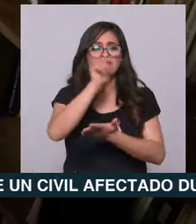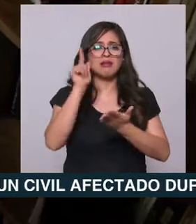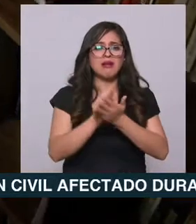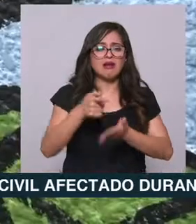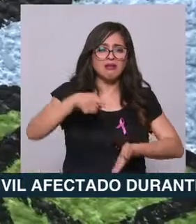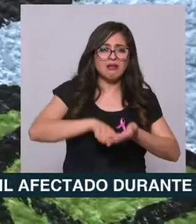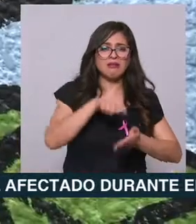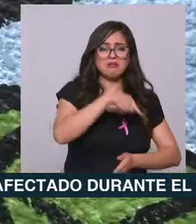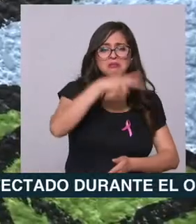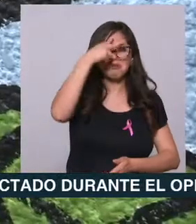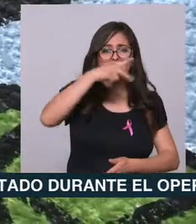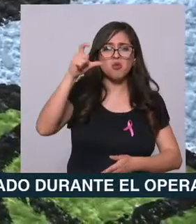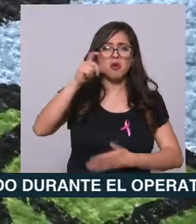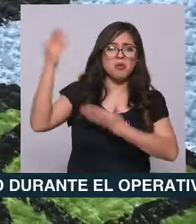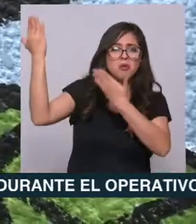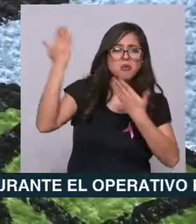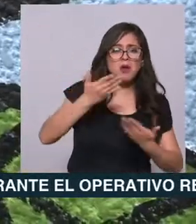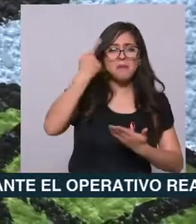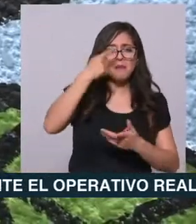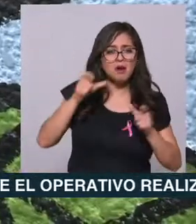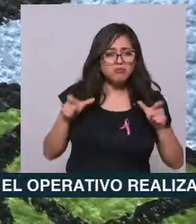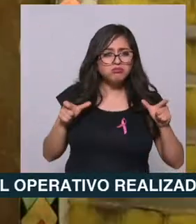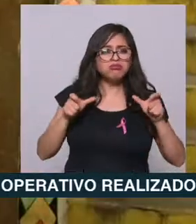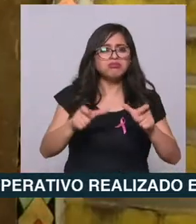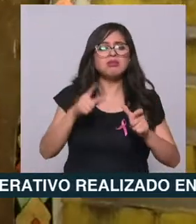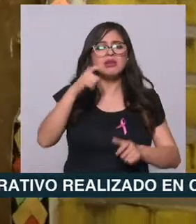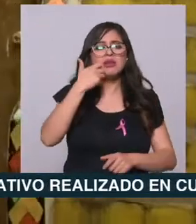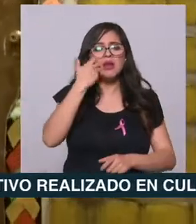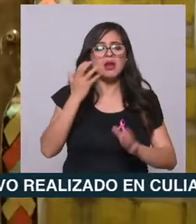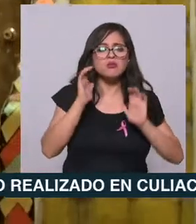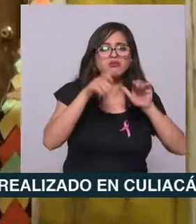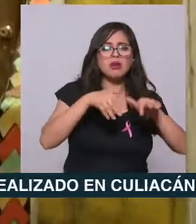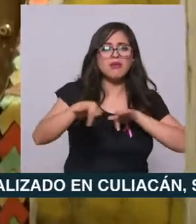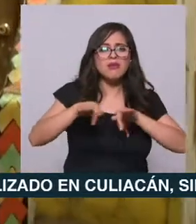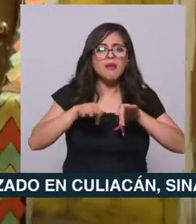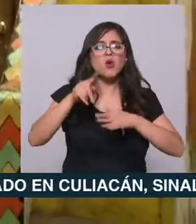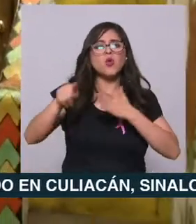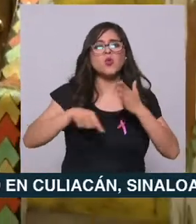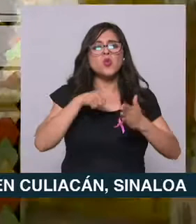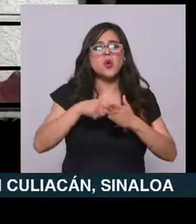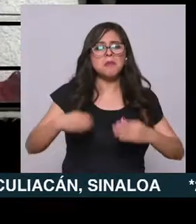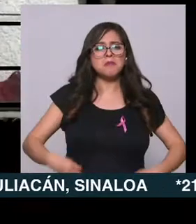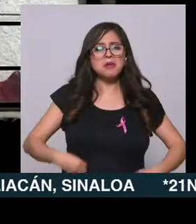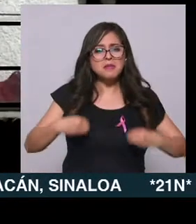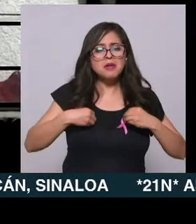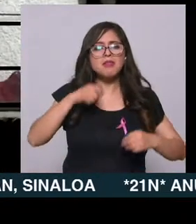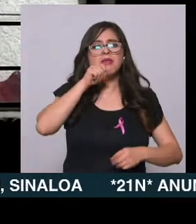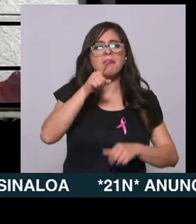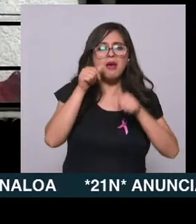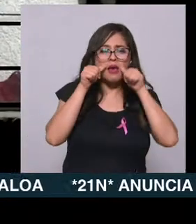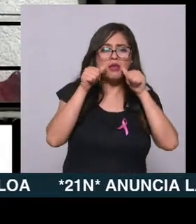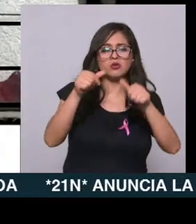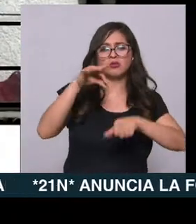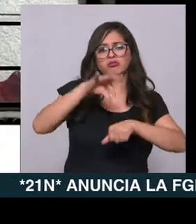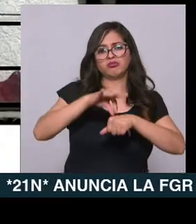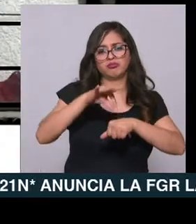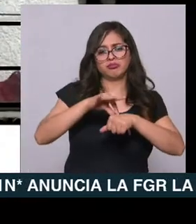esta llegada y tratar de mitigar su impacto en la demanda de empleo, un lugar para vivir y atención médica. Si juntos